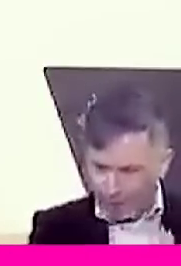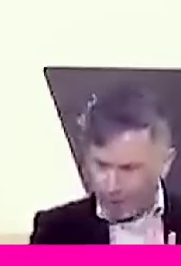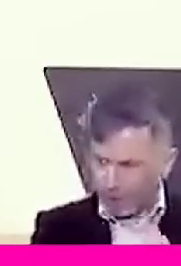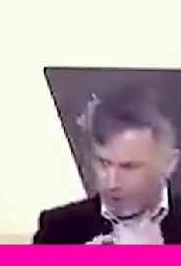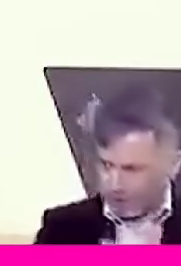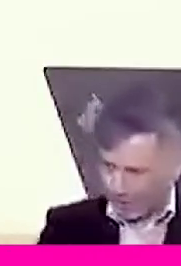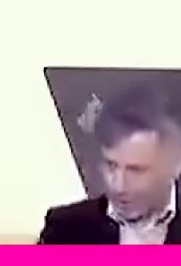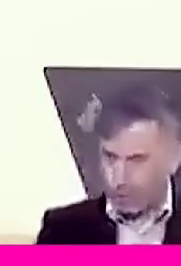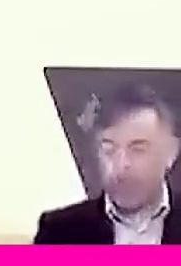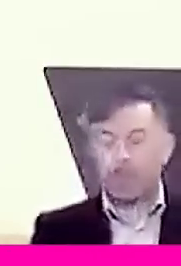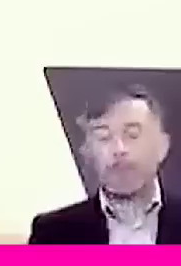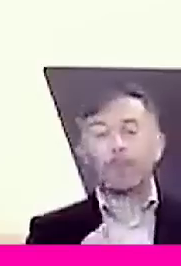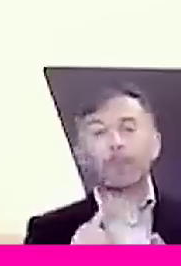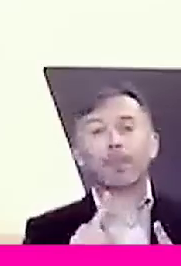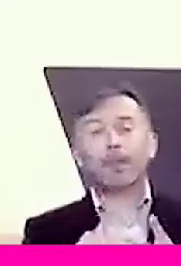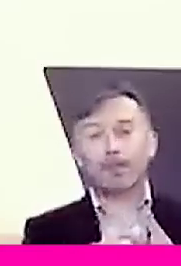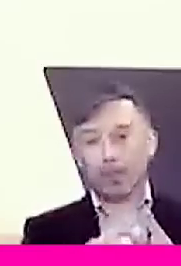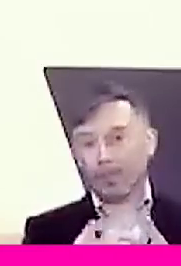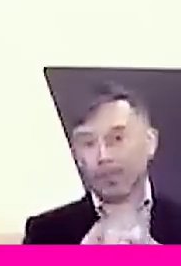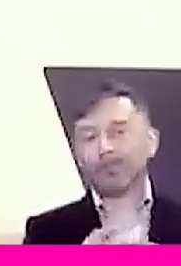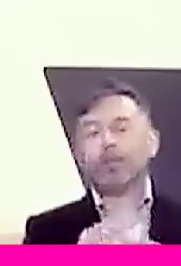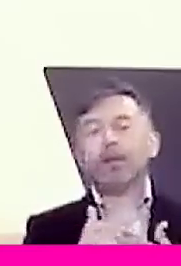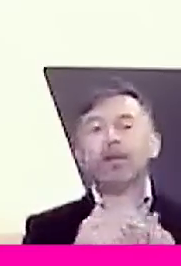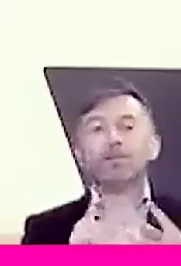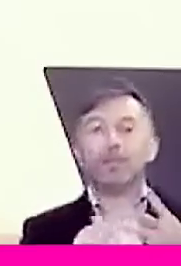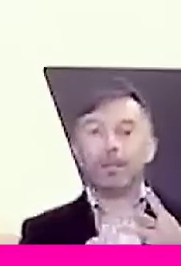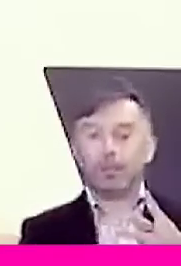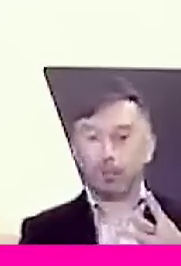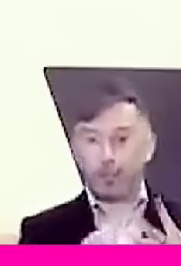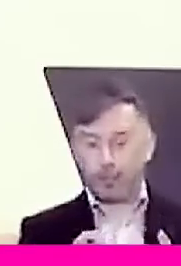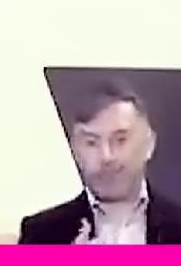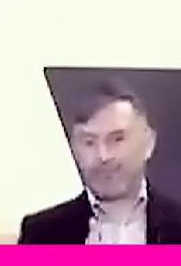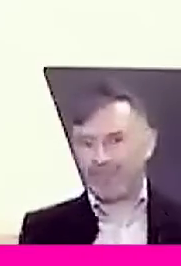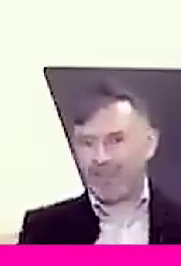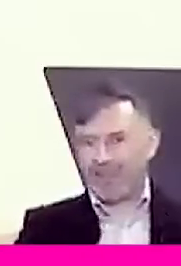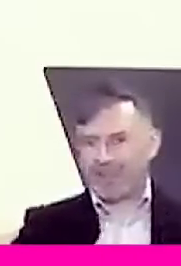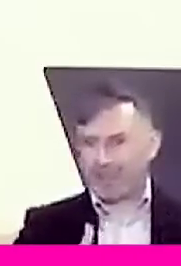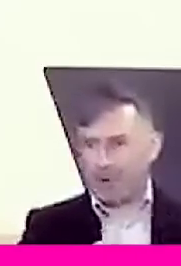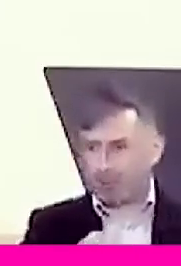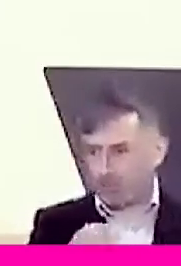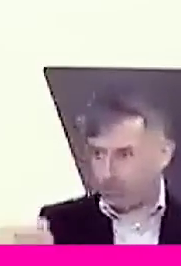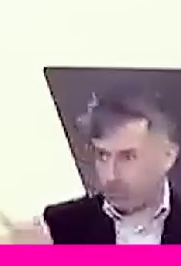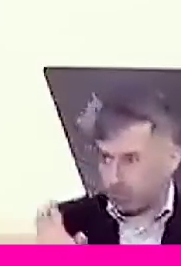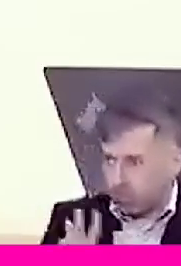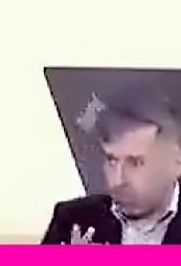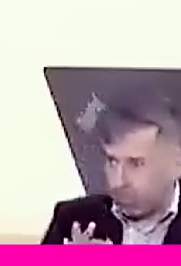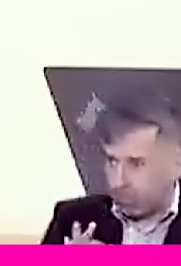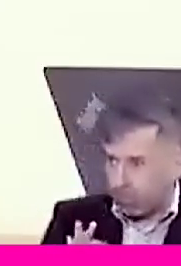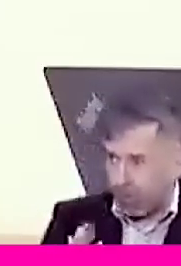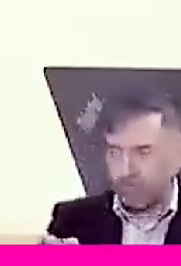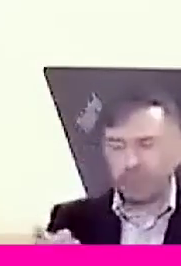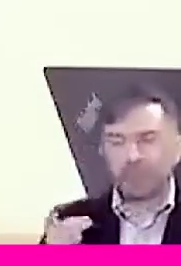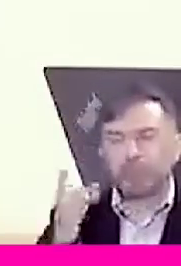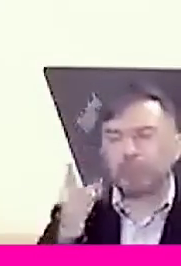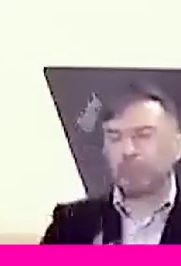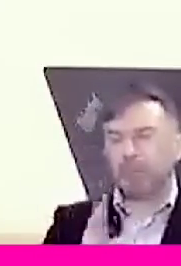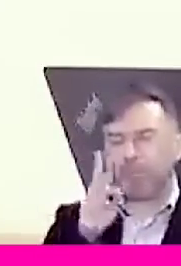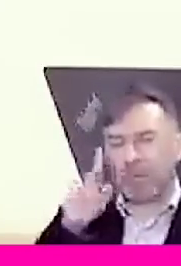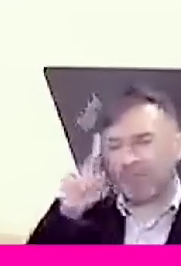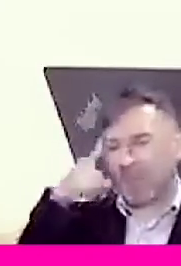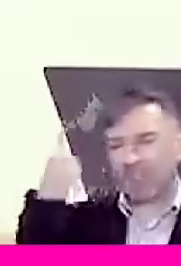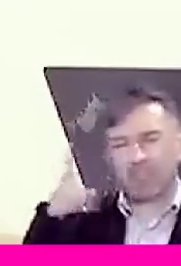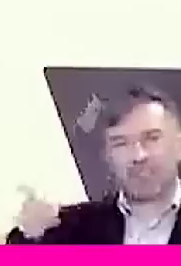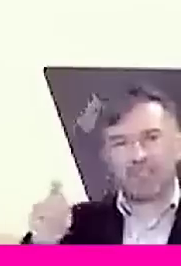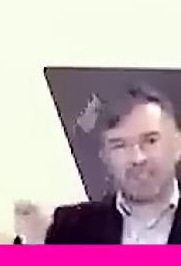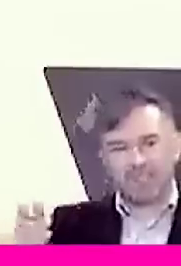Lamento que por lo que aquí se ha dicho se evidencie una vez más que haya quien votó una reforma